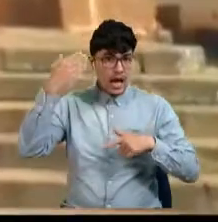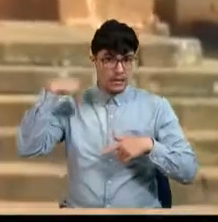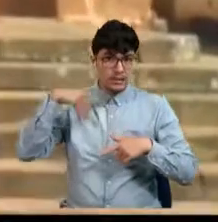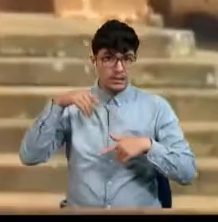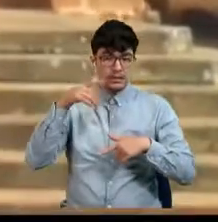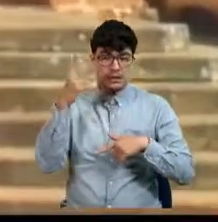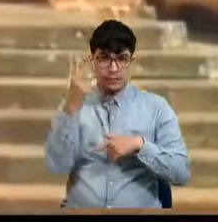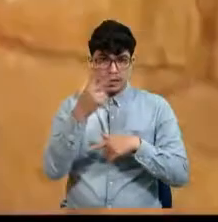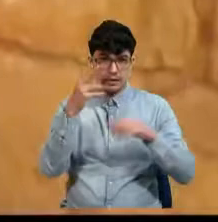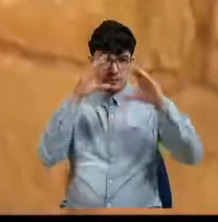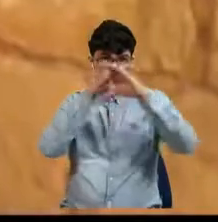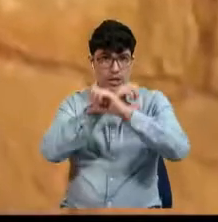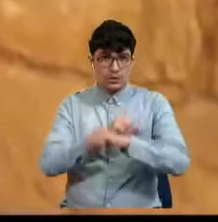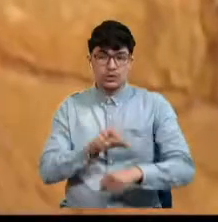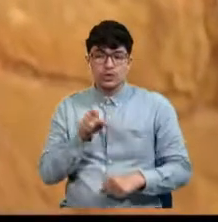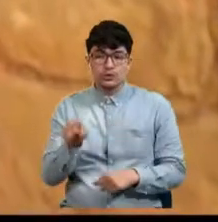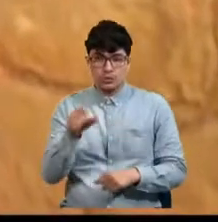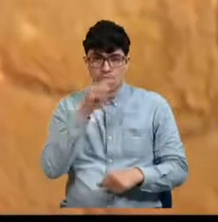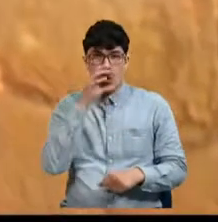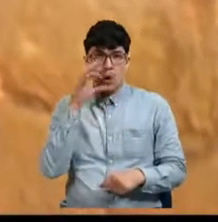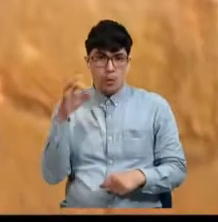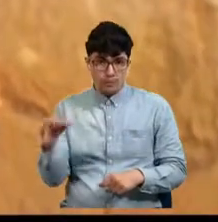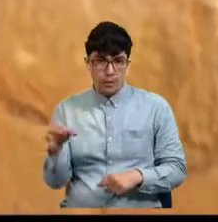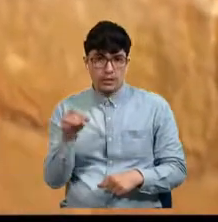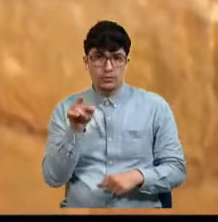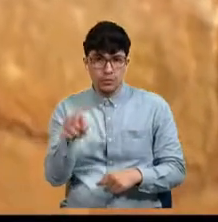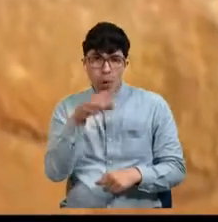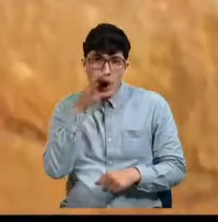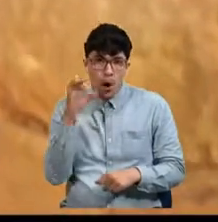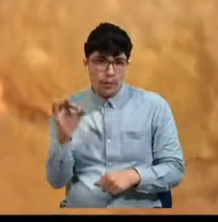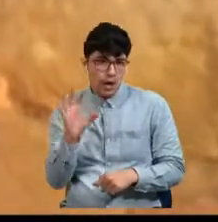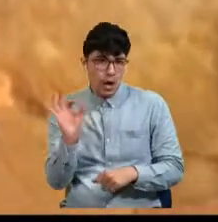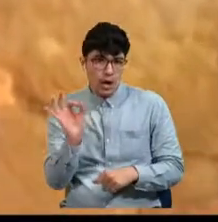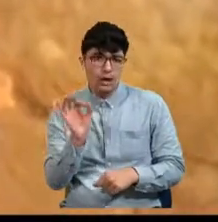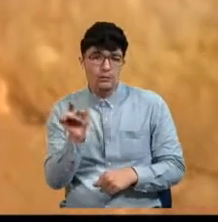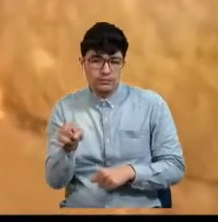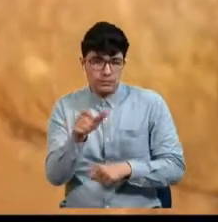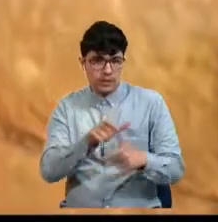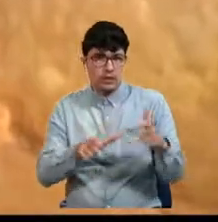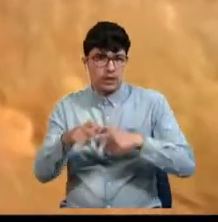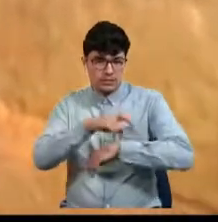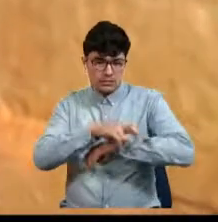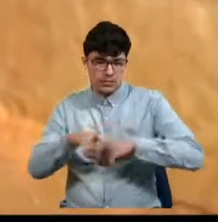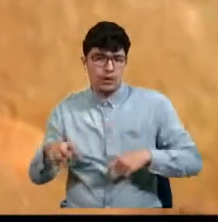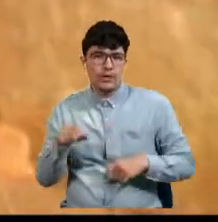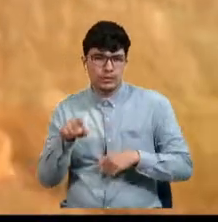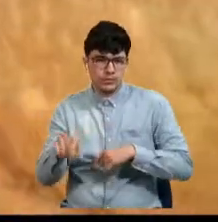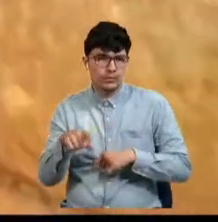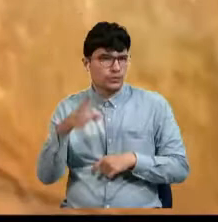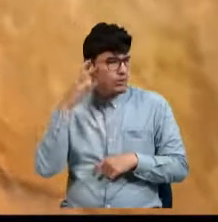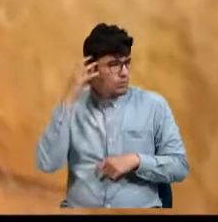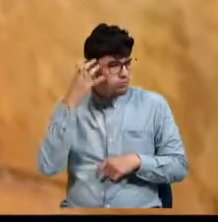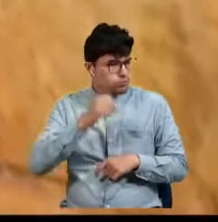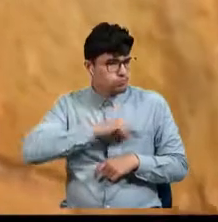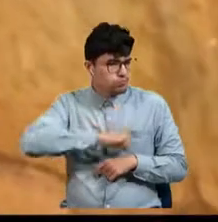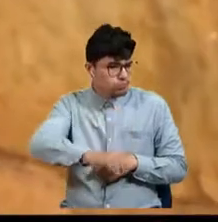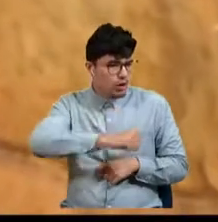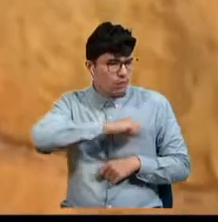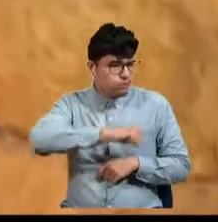y llevaron a cabo la sustracción el robo de los equipos de amplificación